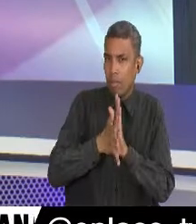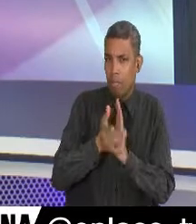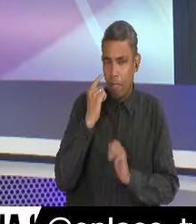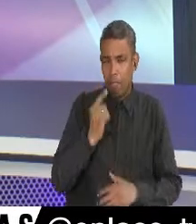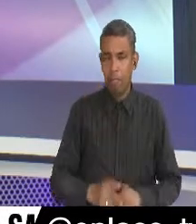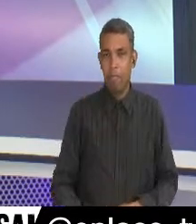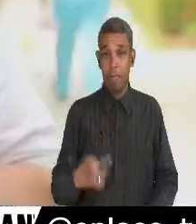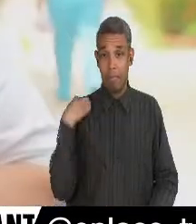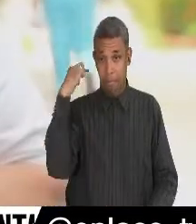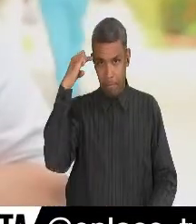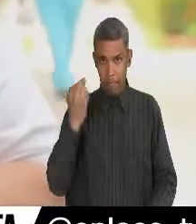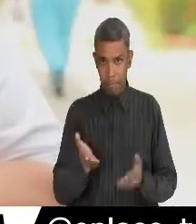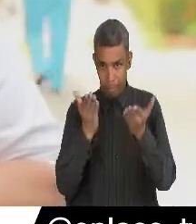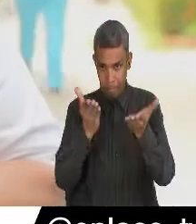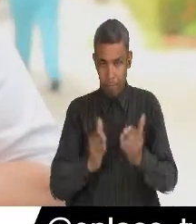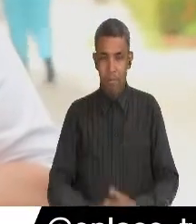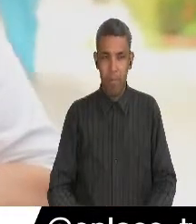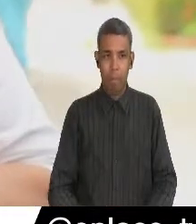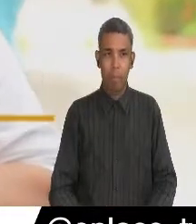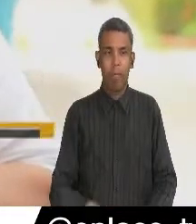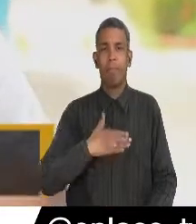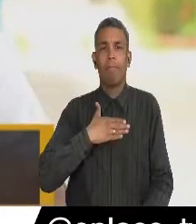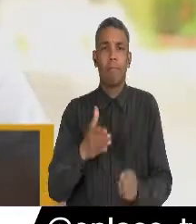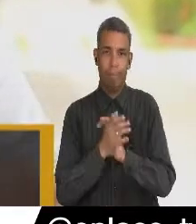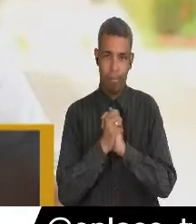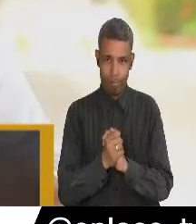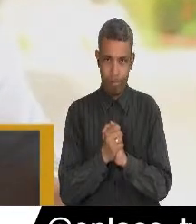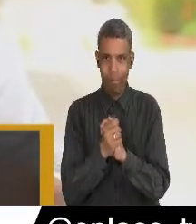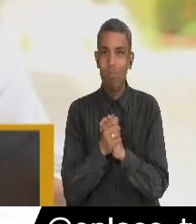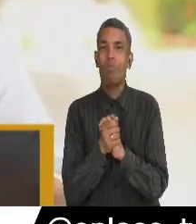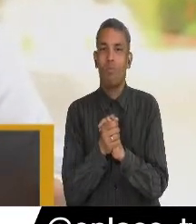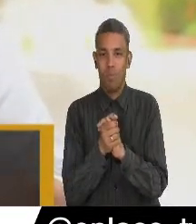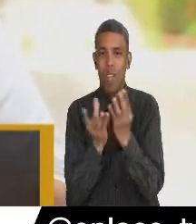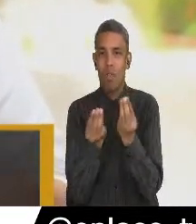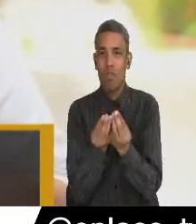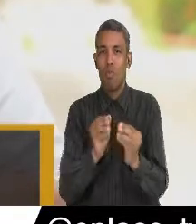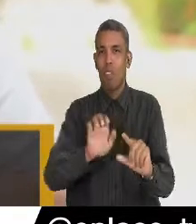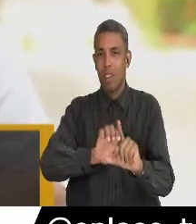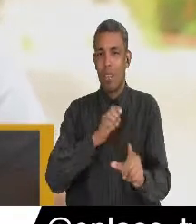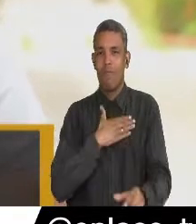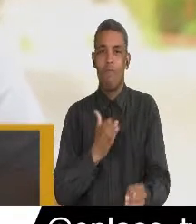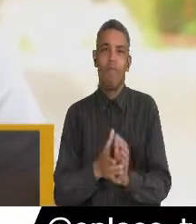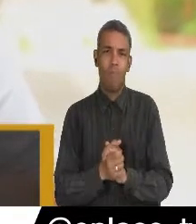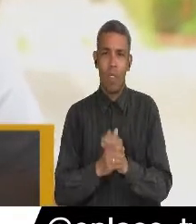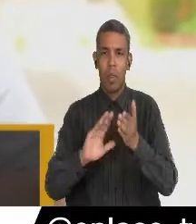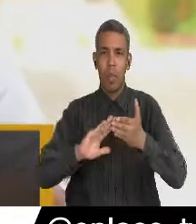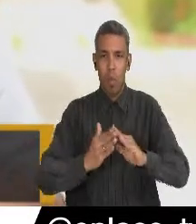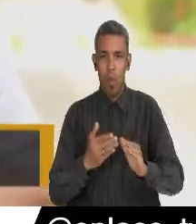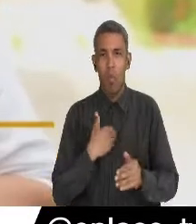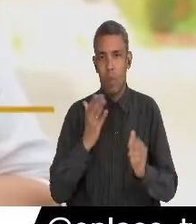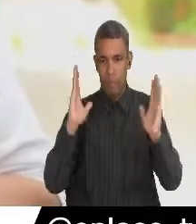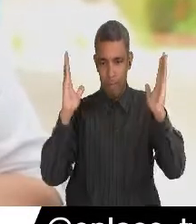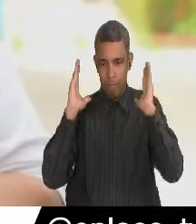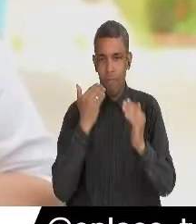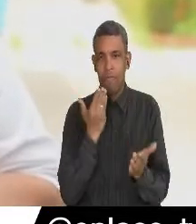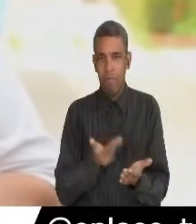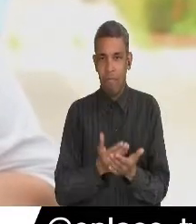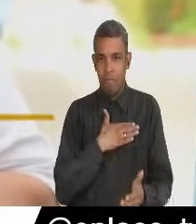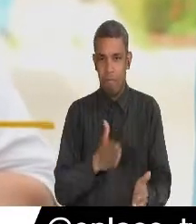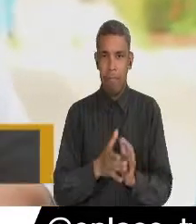tardes. Saludos, compañeros en estudios. Muy buenas tardes, amables de la audiencia de Enlace Noticias. A esta hora, aquí en las instalaciones de